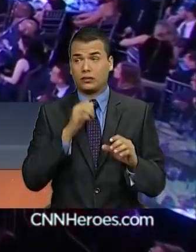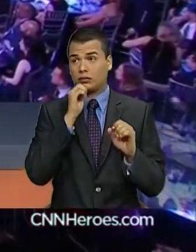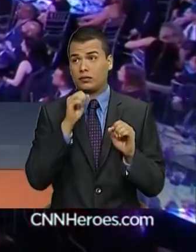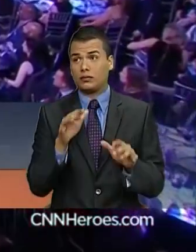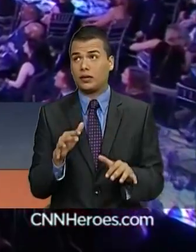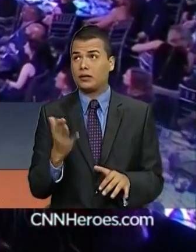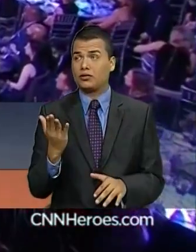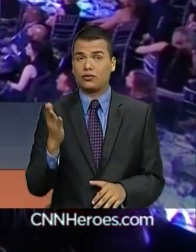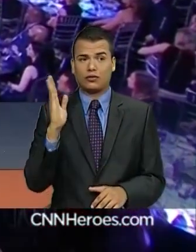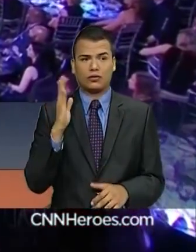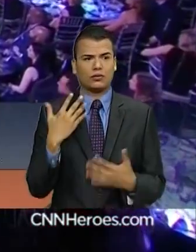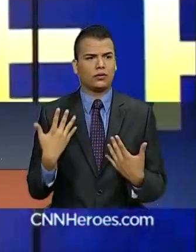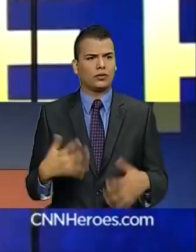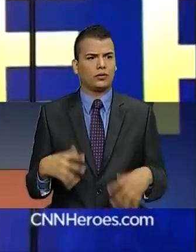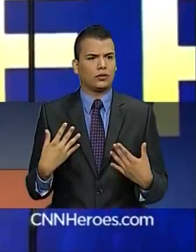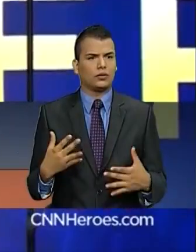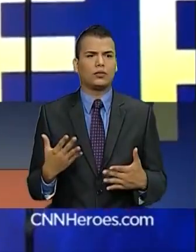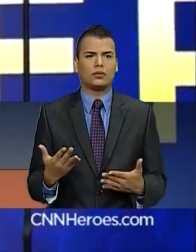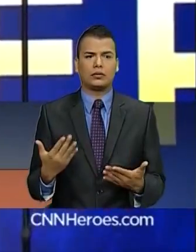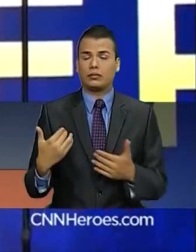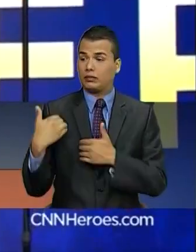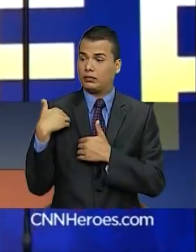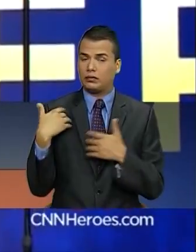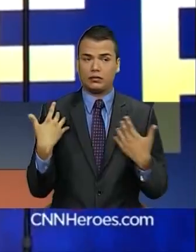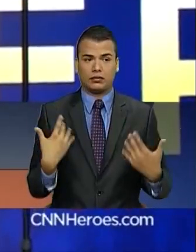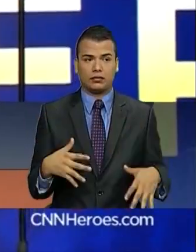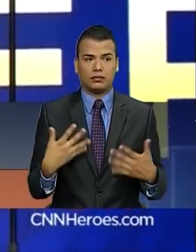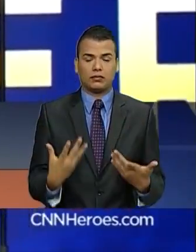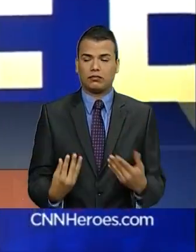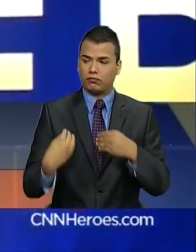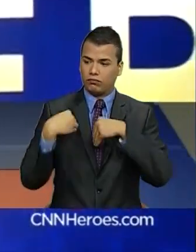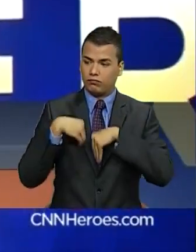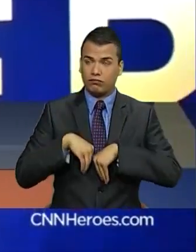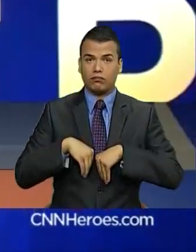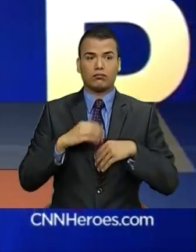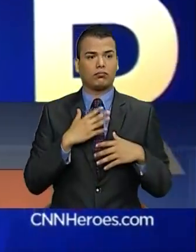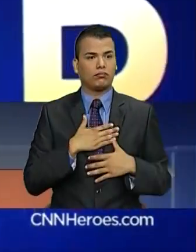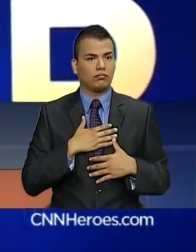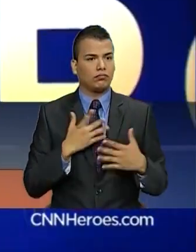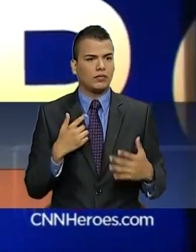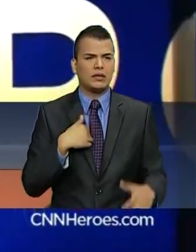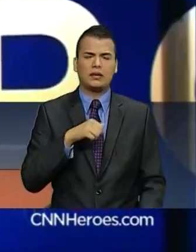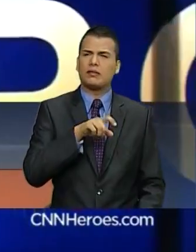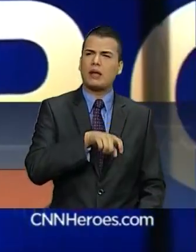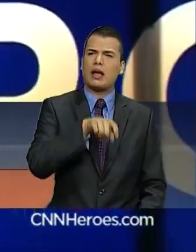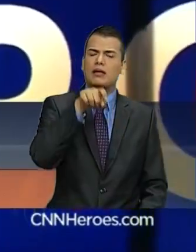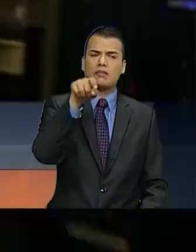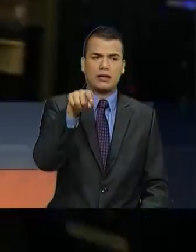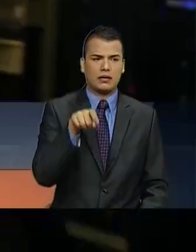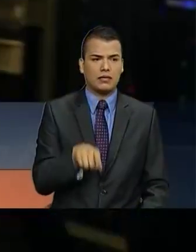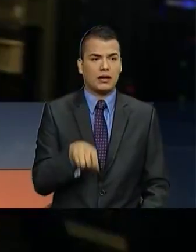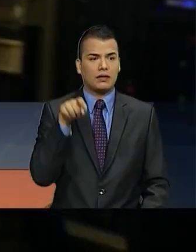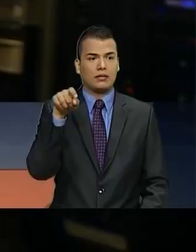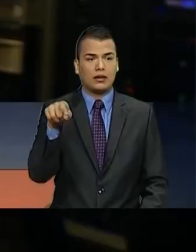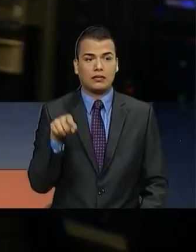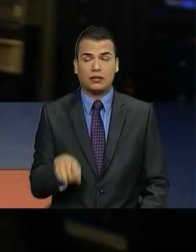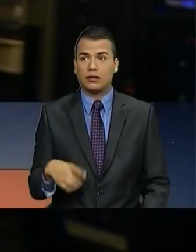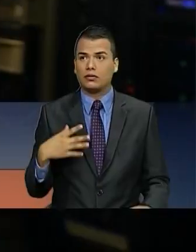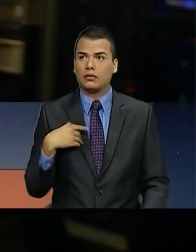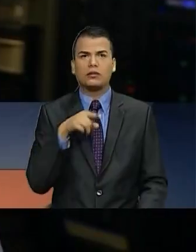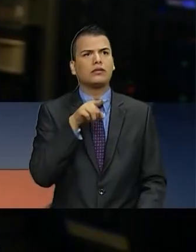Dios, pero ha traído mucha responsabilidad. Entonces ya mantengo viajando mucho, voy a